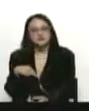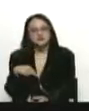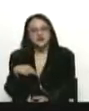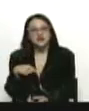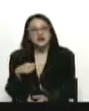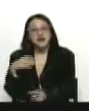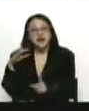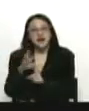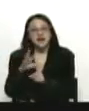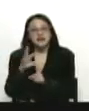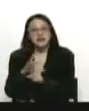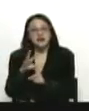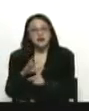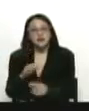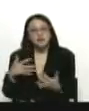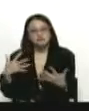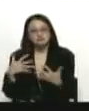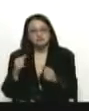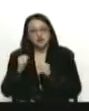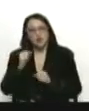Gran guerrero.